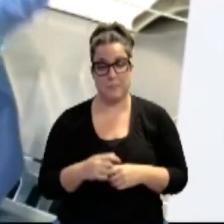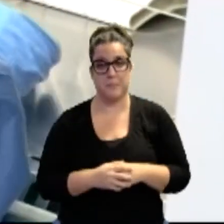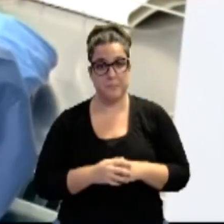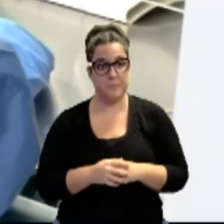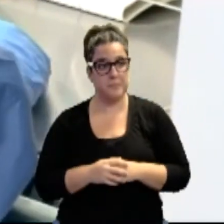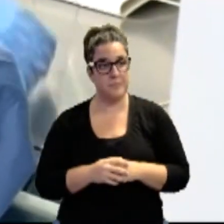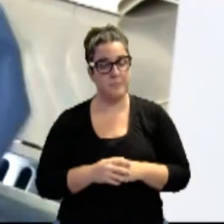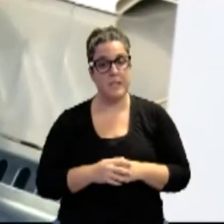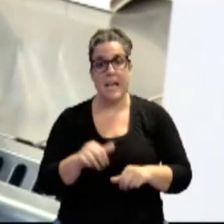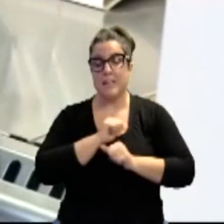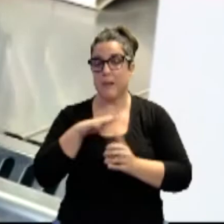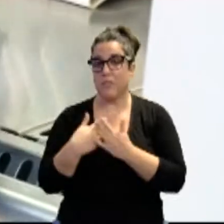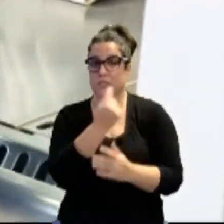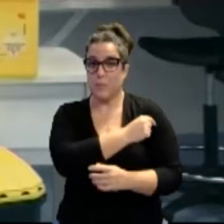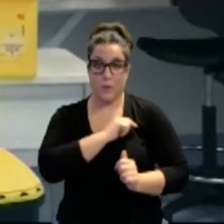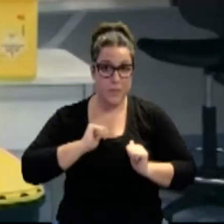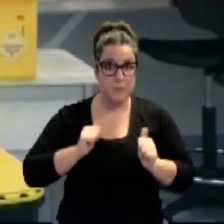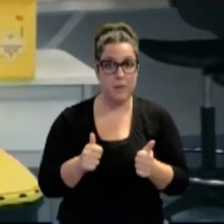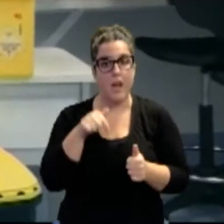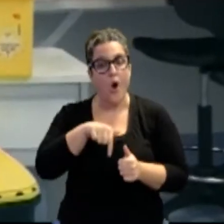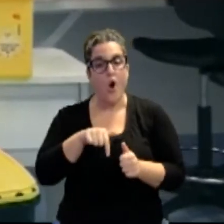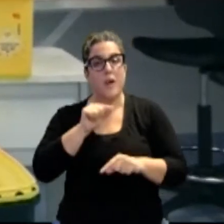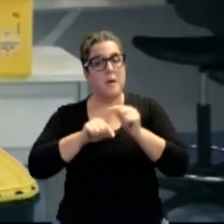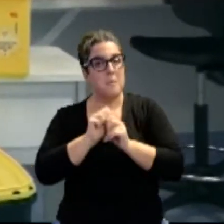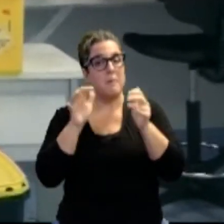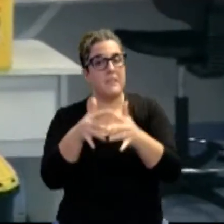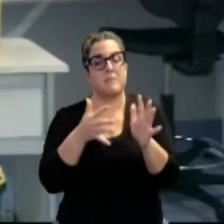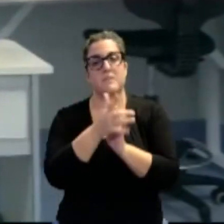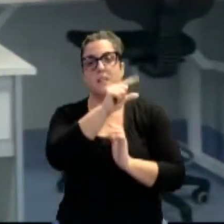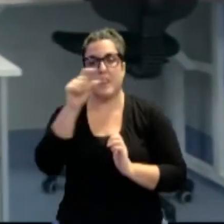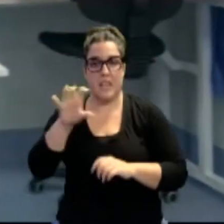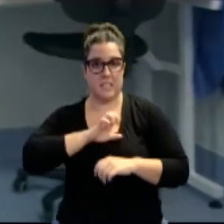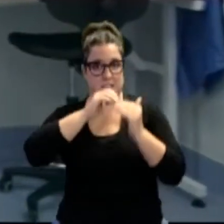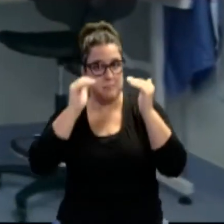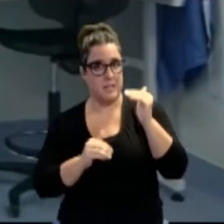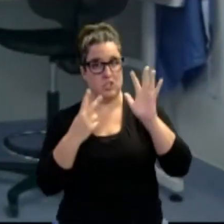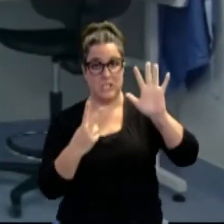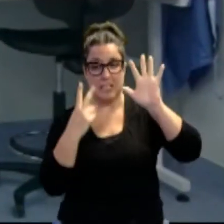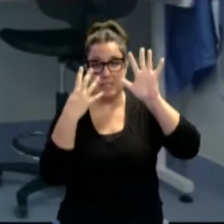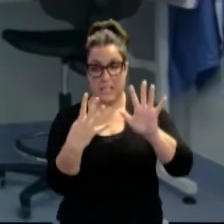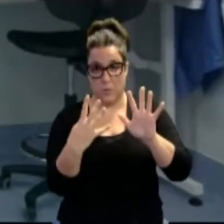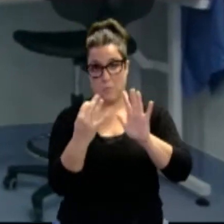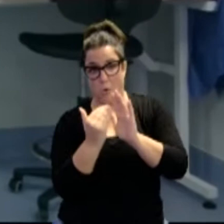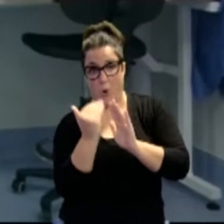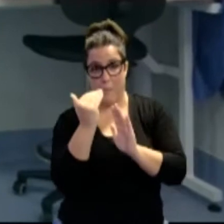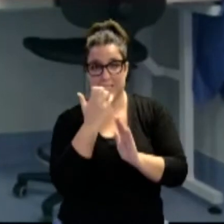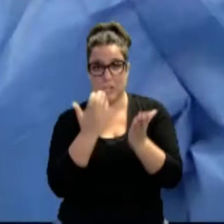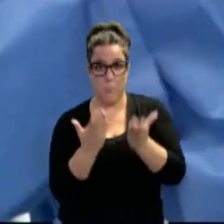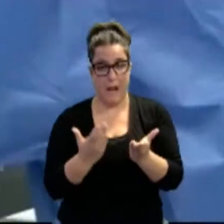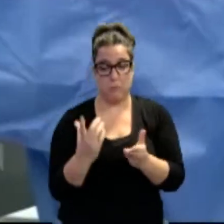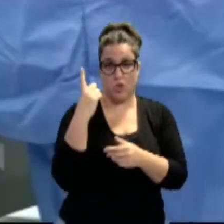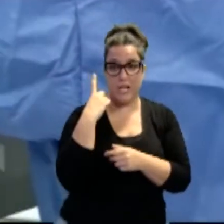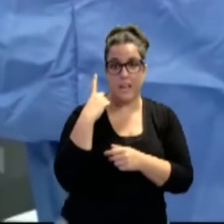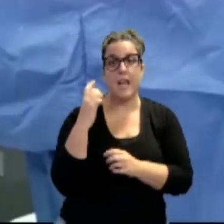Bueno, y a la espera de que empiece la vacunación, hoy la pandemia deja en Navarra menos de un centenar de casos, 79 supone un ligero aumento respecto a ayer. La tasa